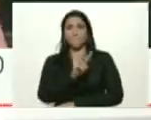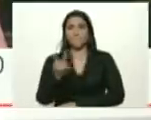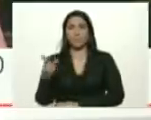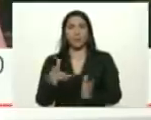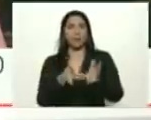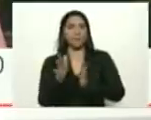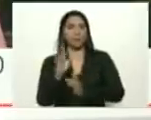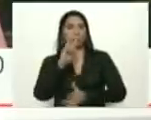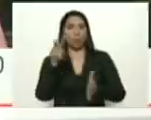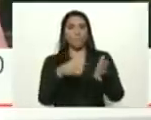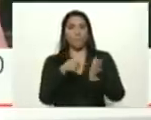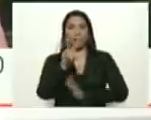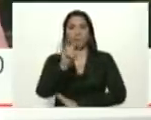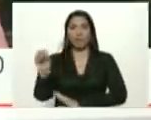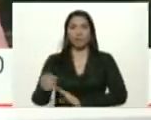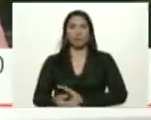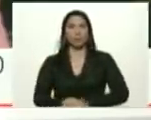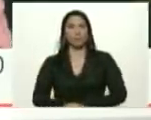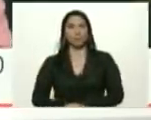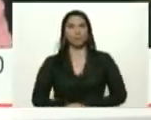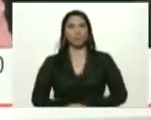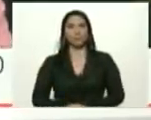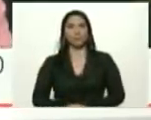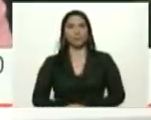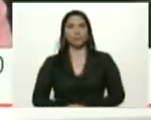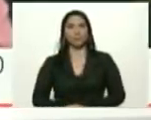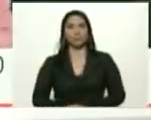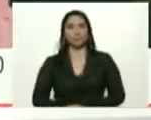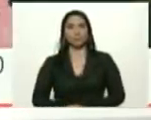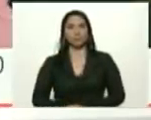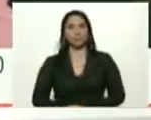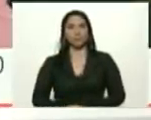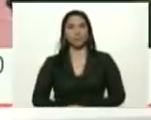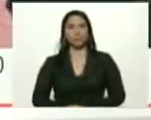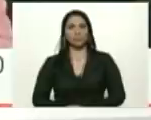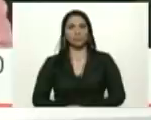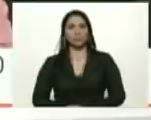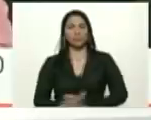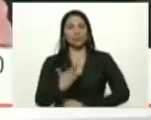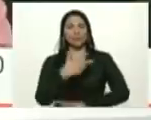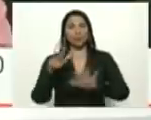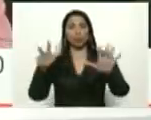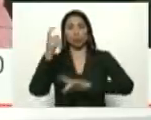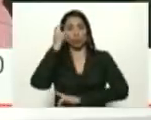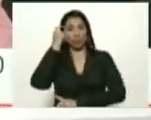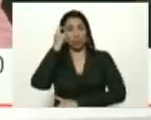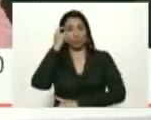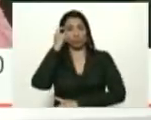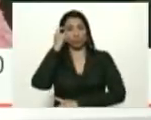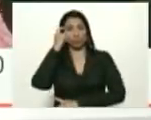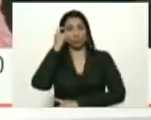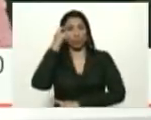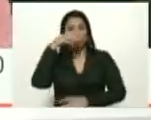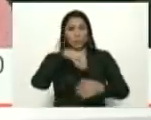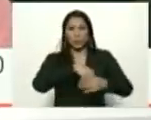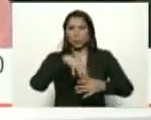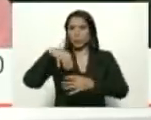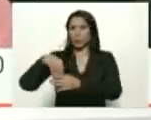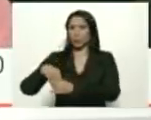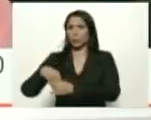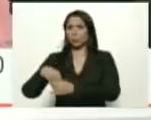22 de abril del año 2020, 38 días de cuarentena